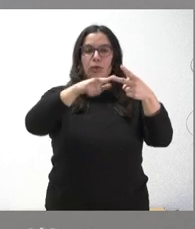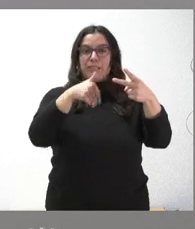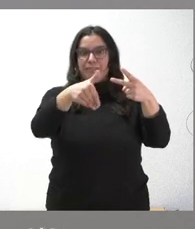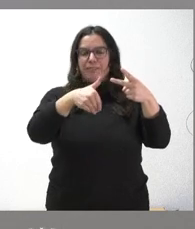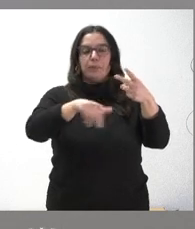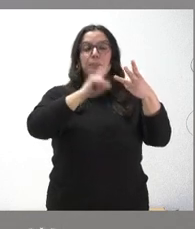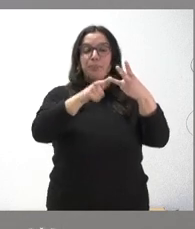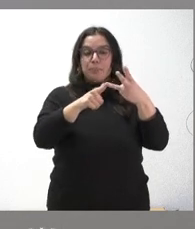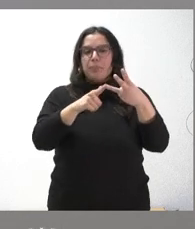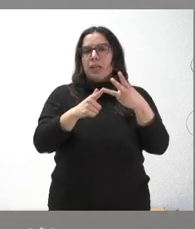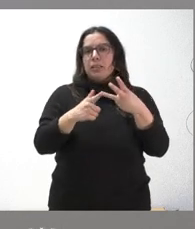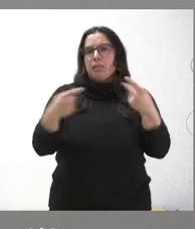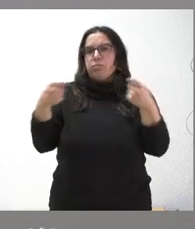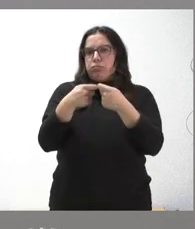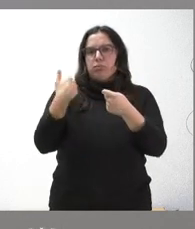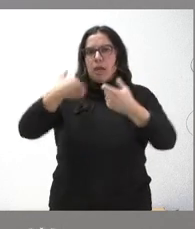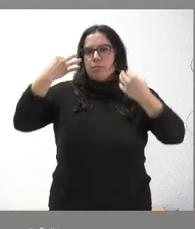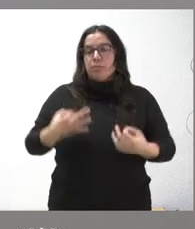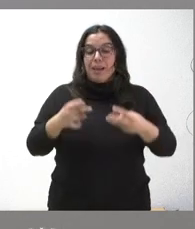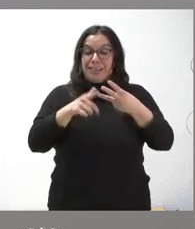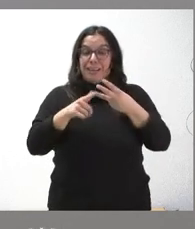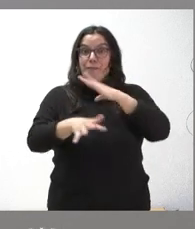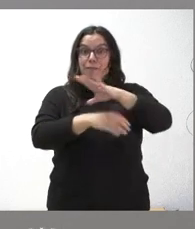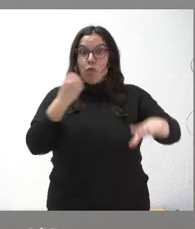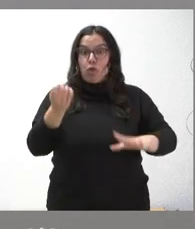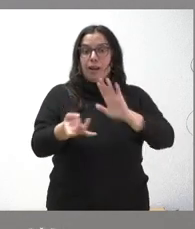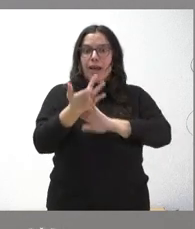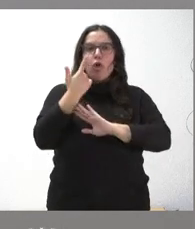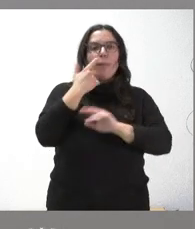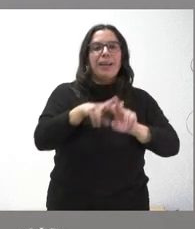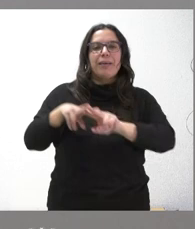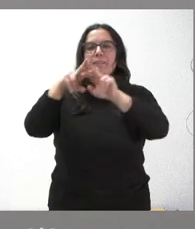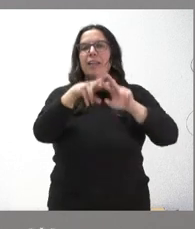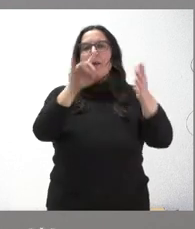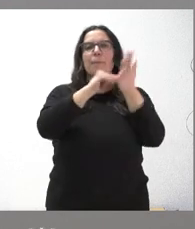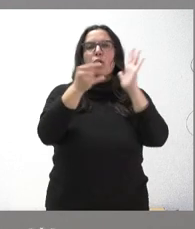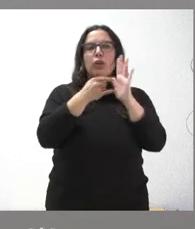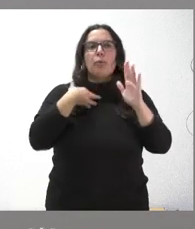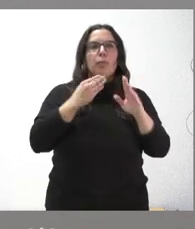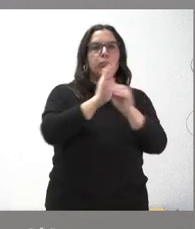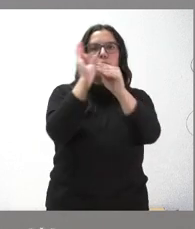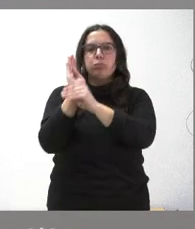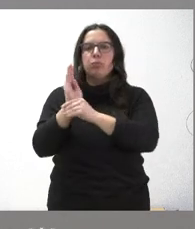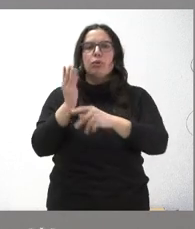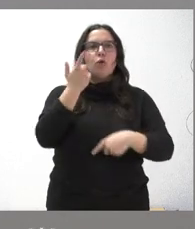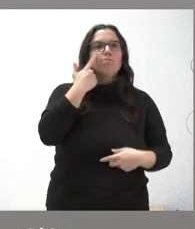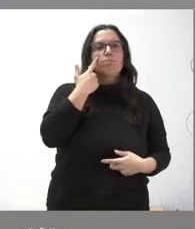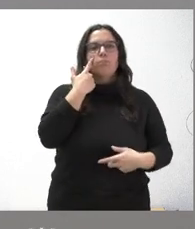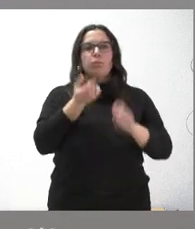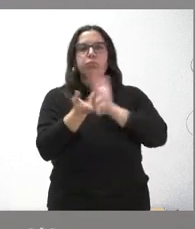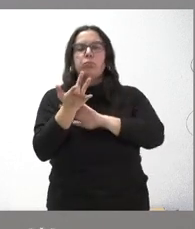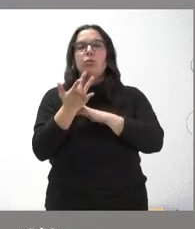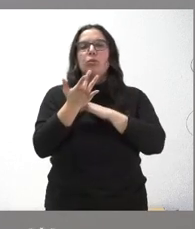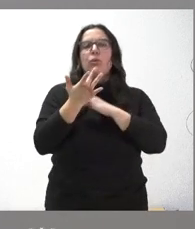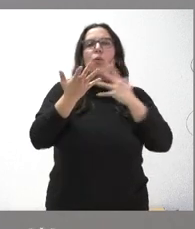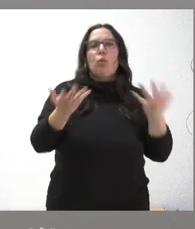la queon es firme y se trata ahora con ese fondo ver qué proyectos podemos intervenir podemos actuar podemos tener presencia la palabra intervenir no es la